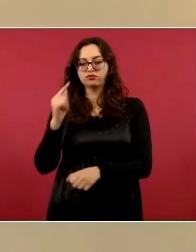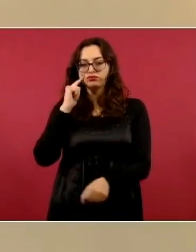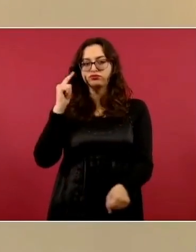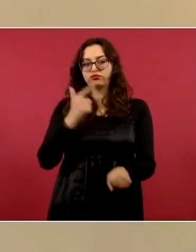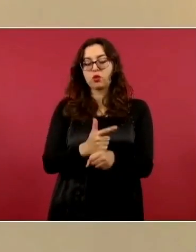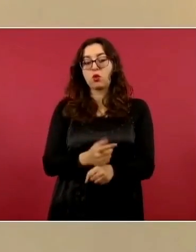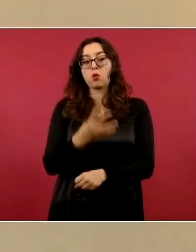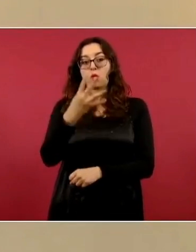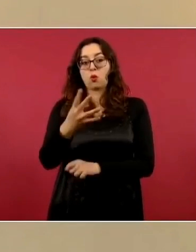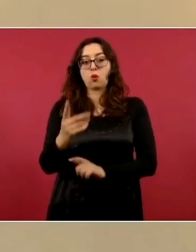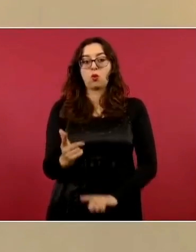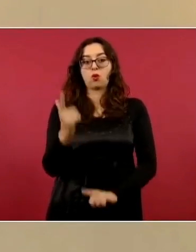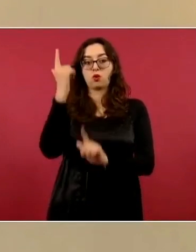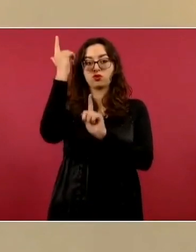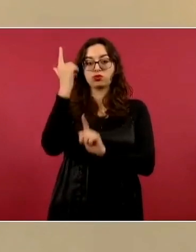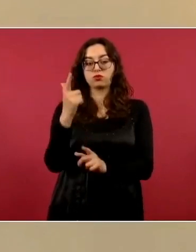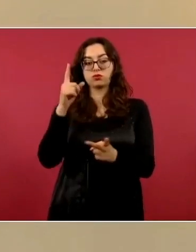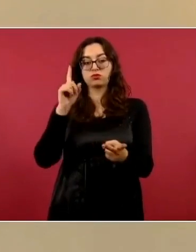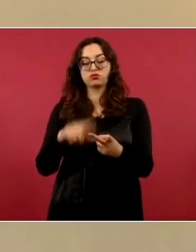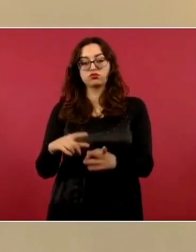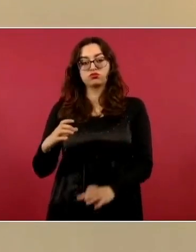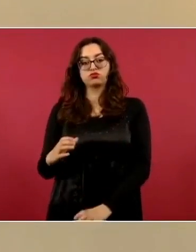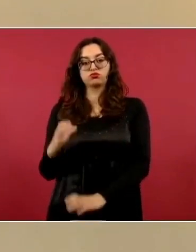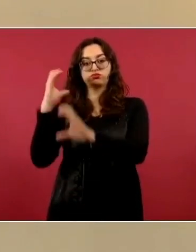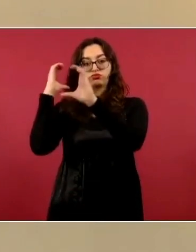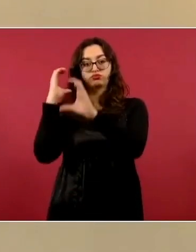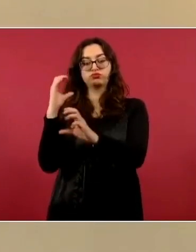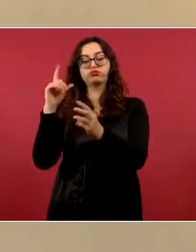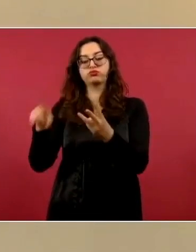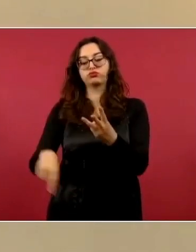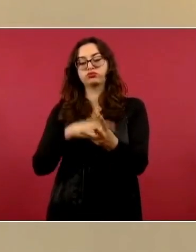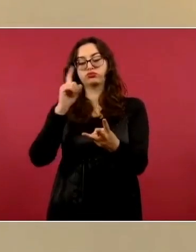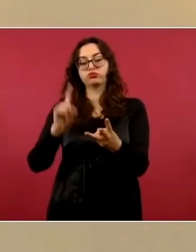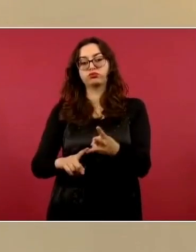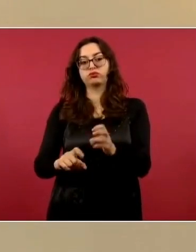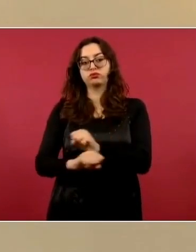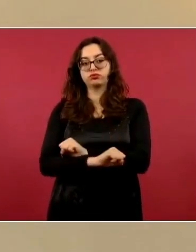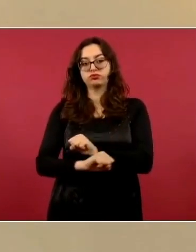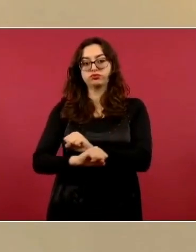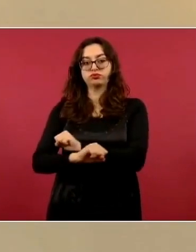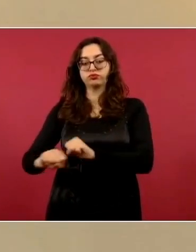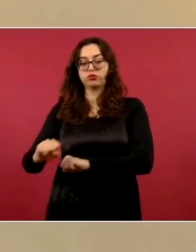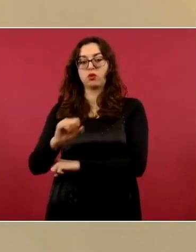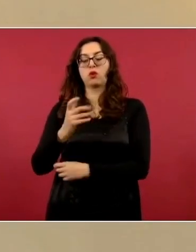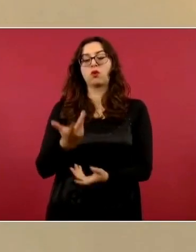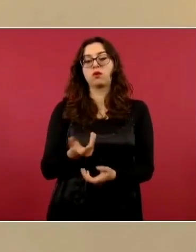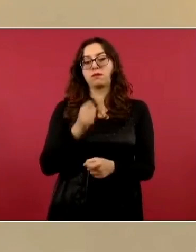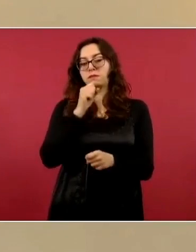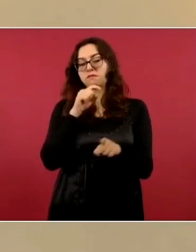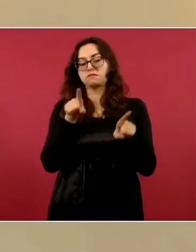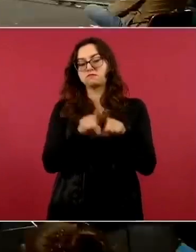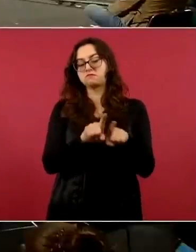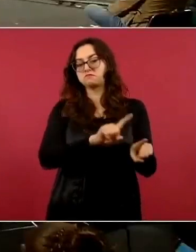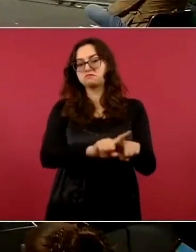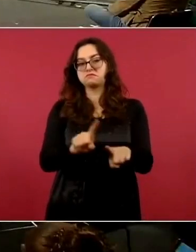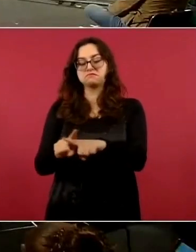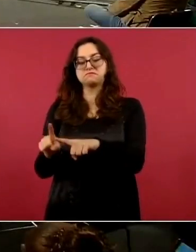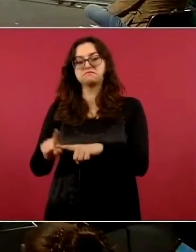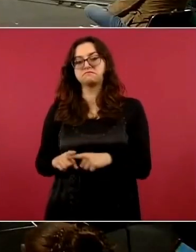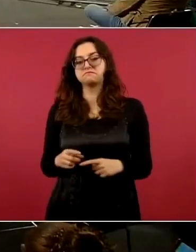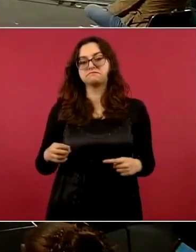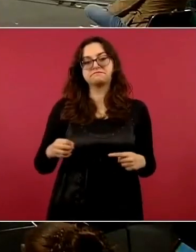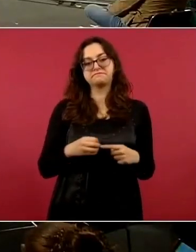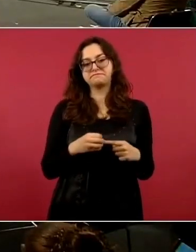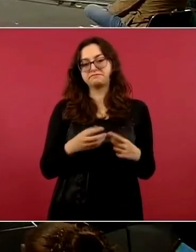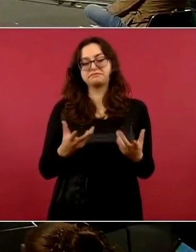un aditamento lanza granadas dos granadas Calibre cargadores y cartuchos en total de estos cinco